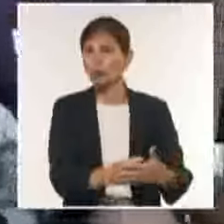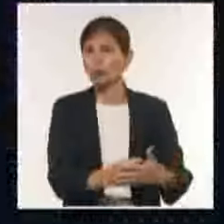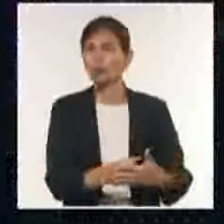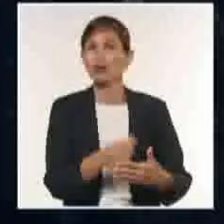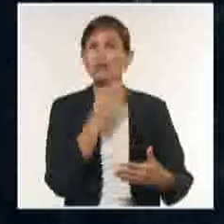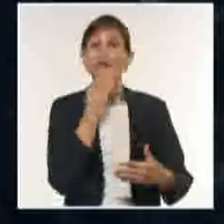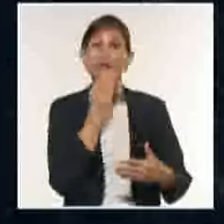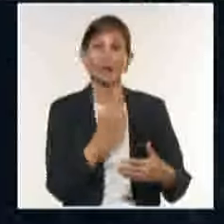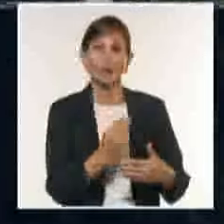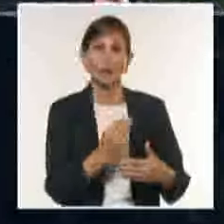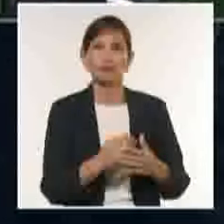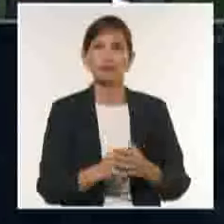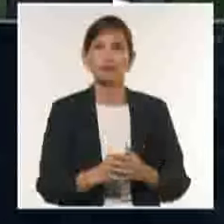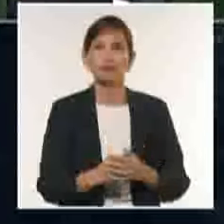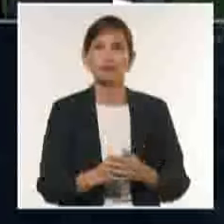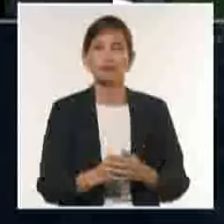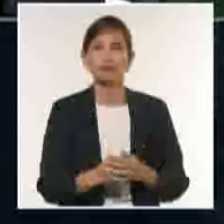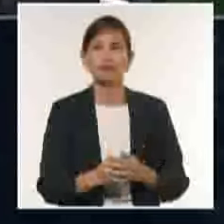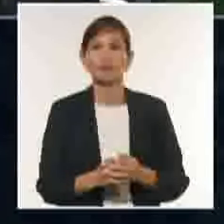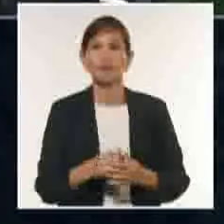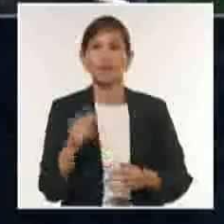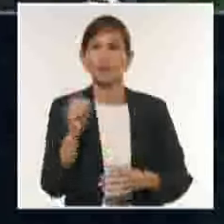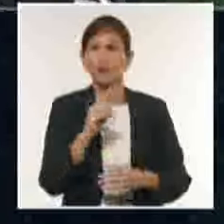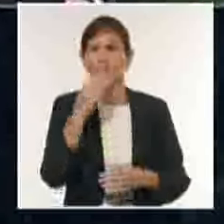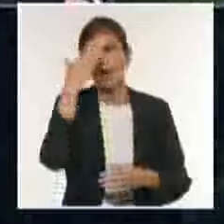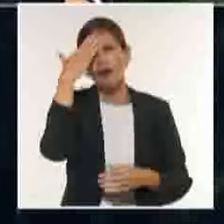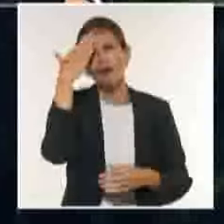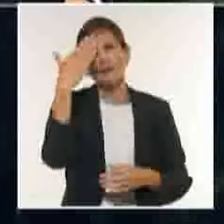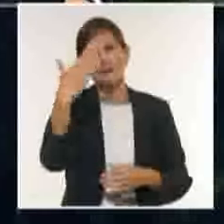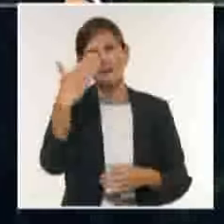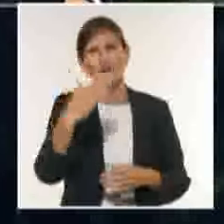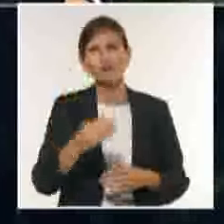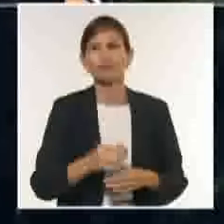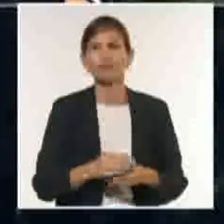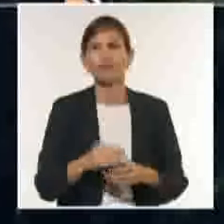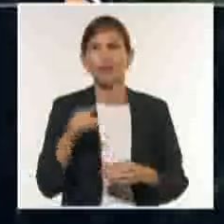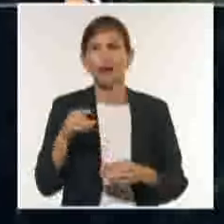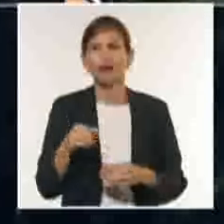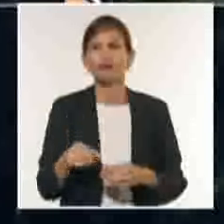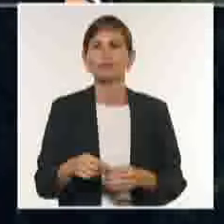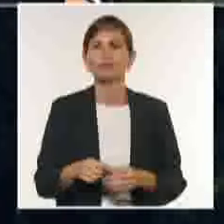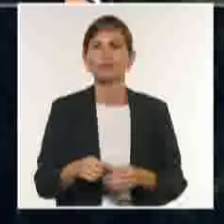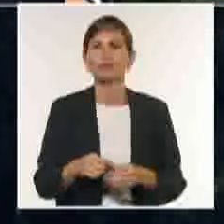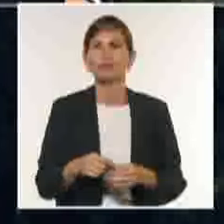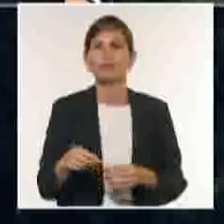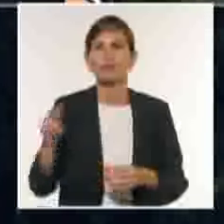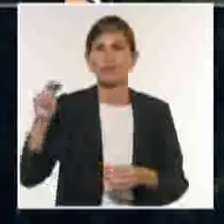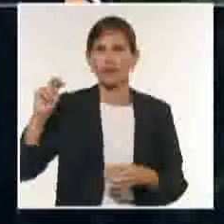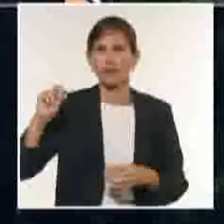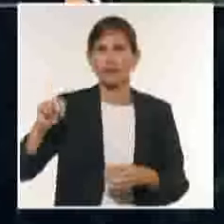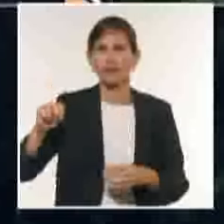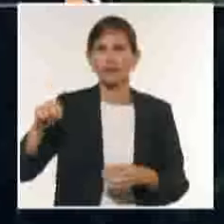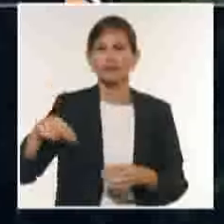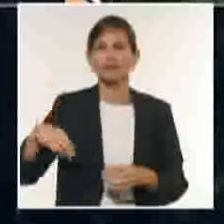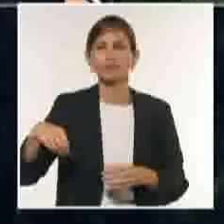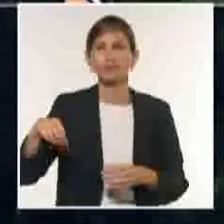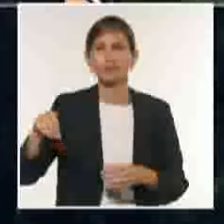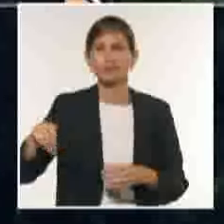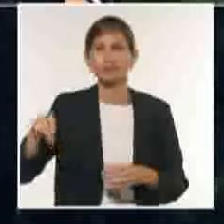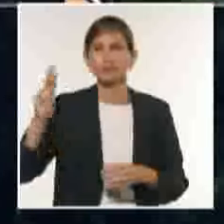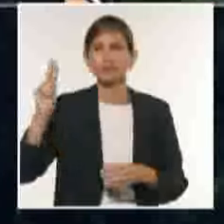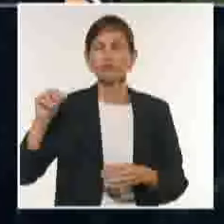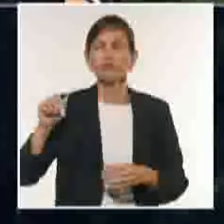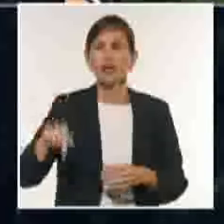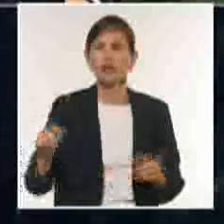Netanyahu, quien no dejó de agradecer, ahí lo tienen ustedes, en Naciones Unidas, a Donald Trump en su intervención ante una